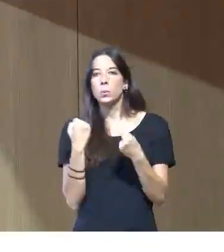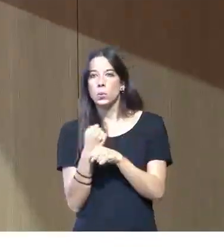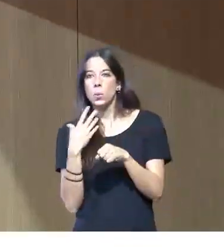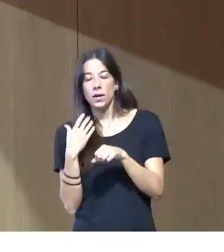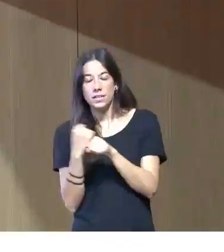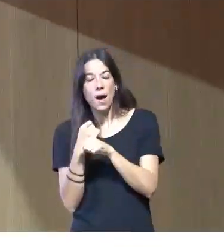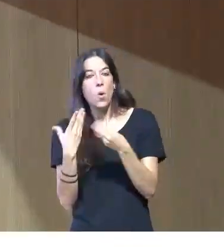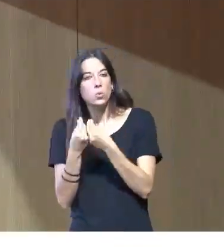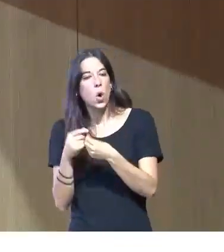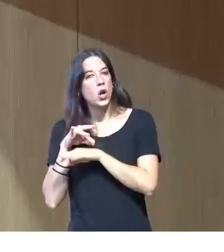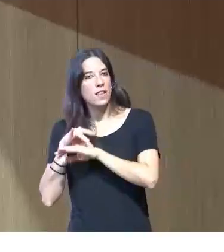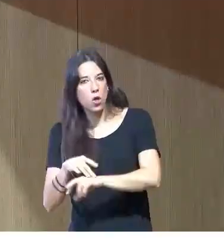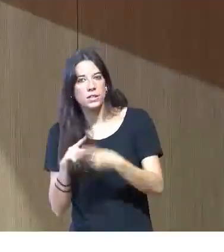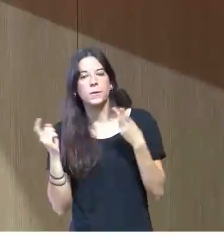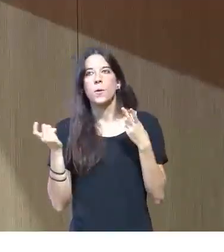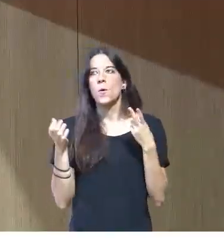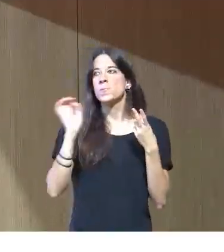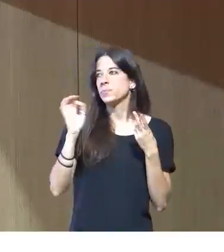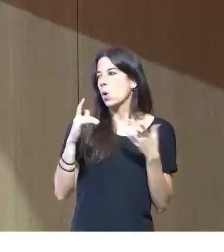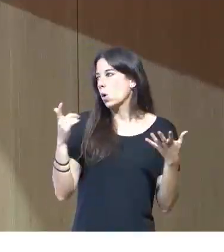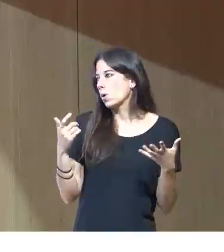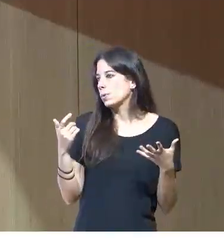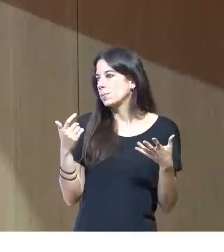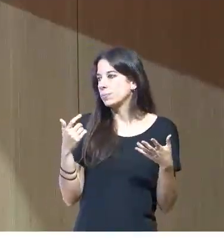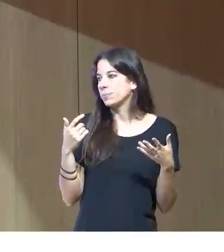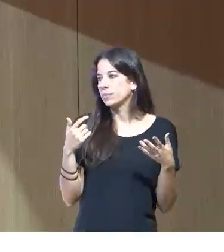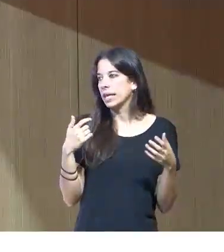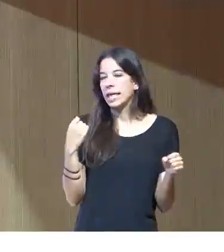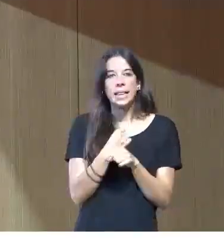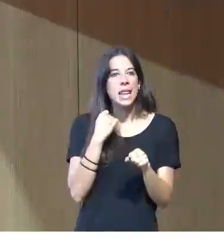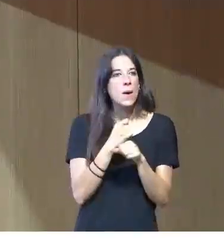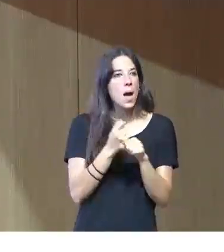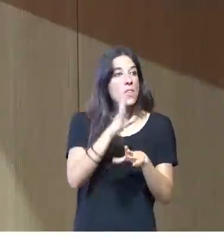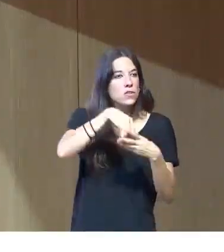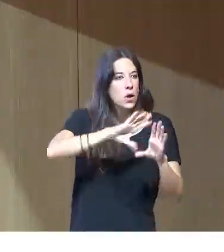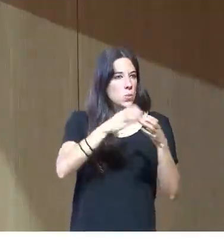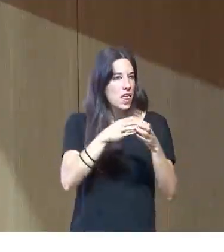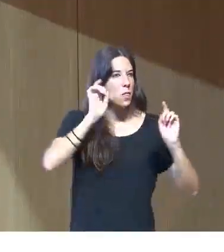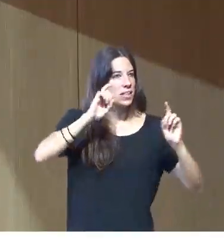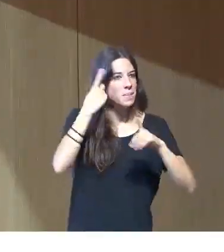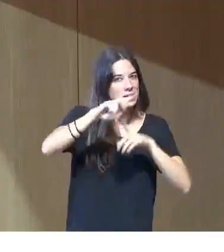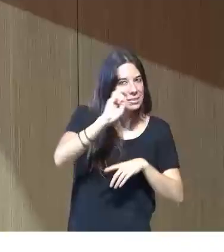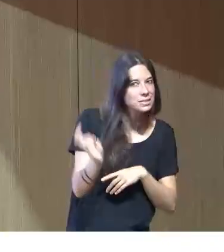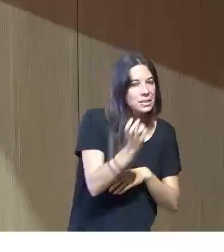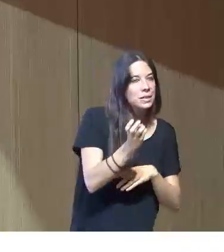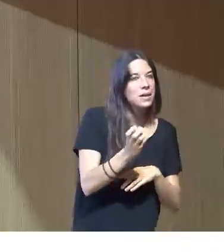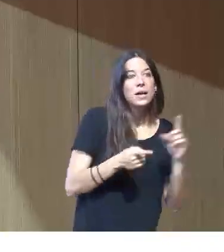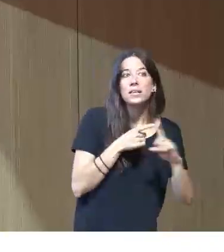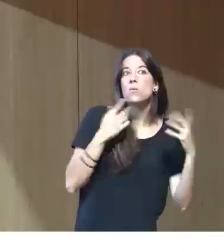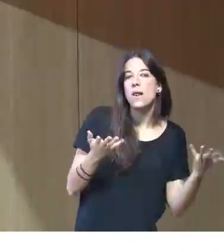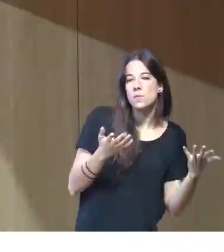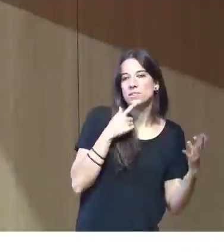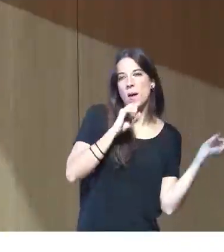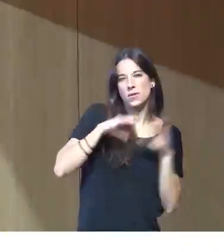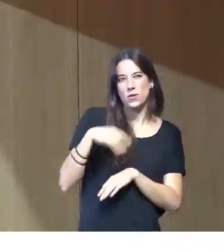las con las con la con las distintas comunidad educativa para conseguir que no hubiese tanto abandono